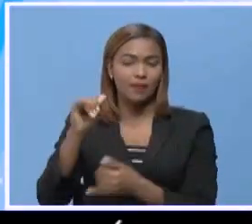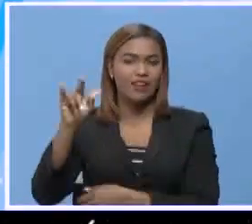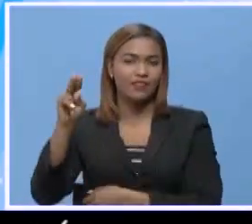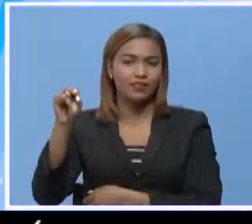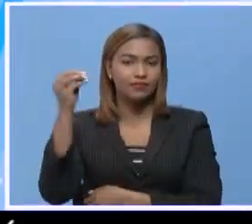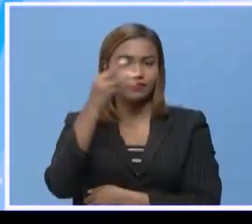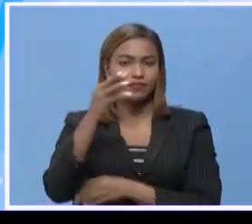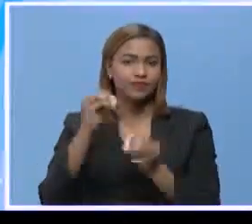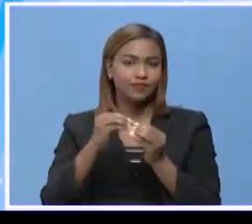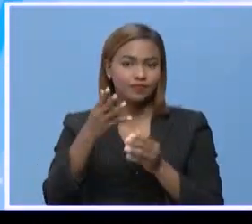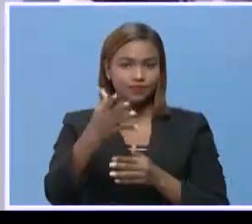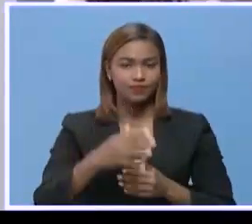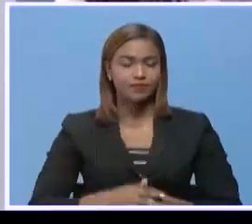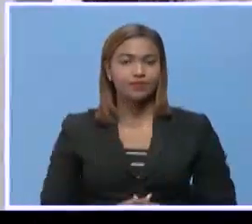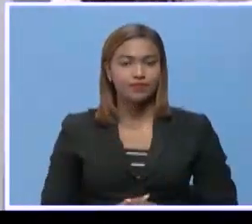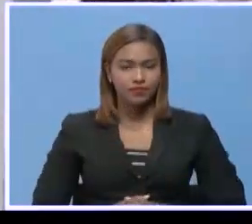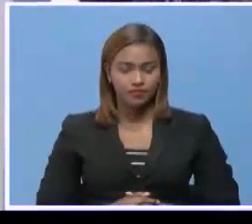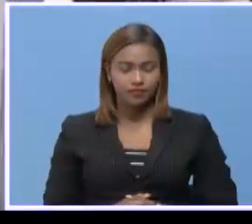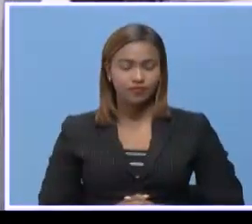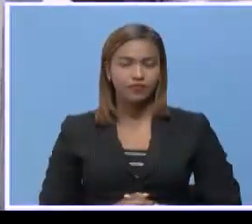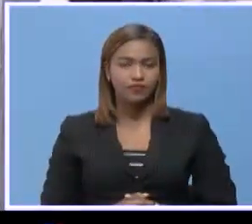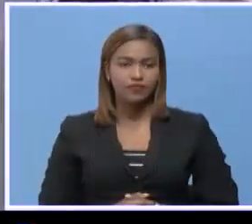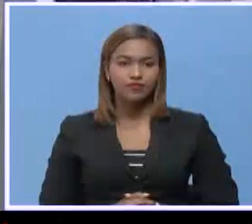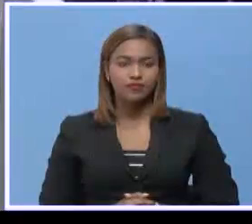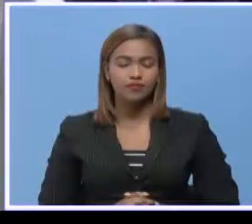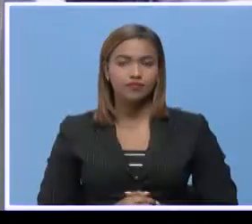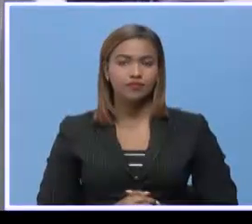tiene los detalles.